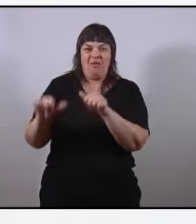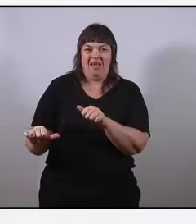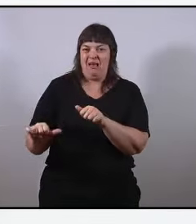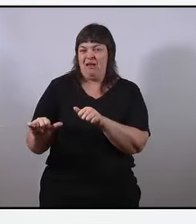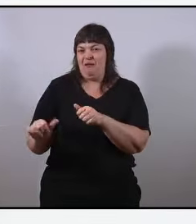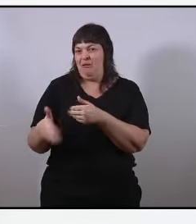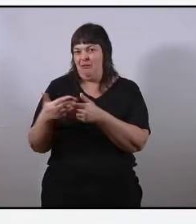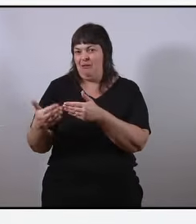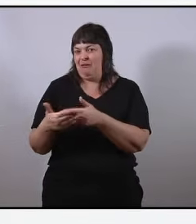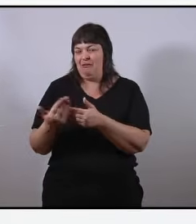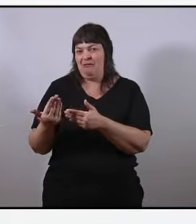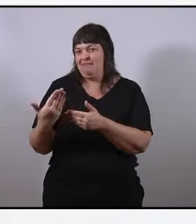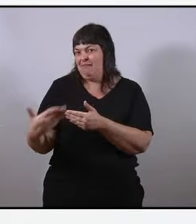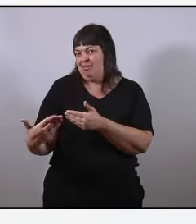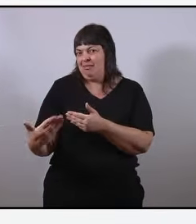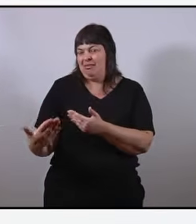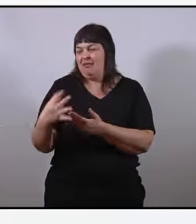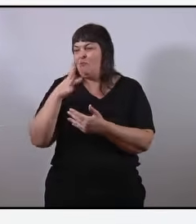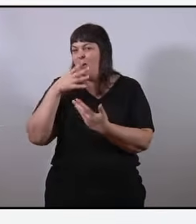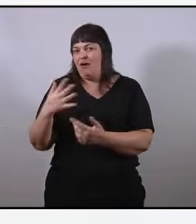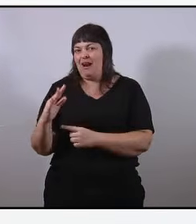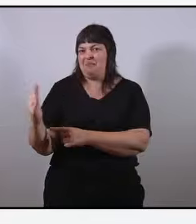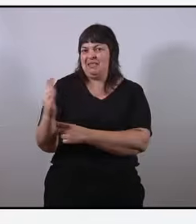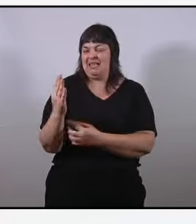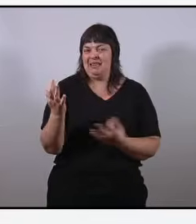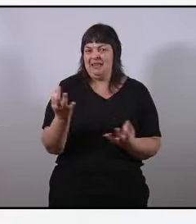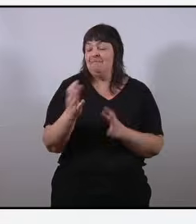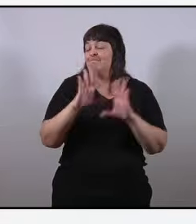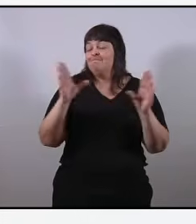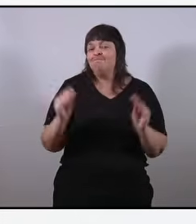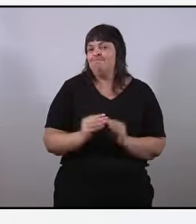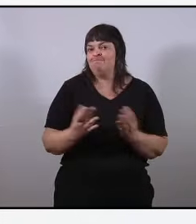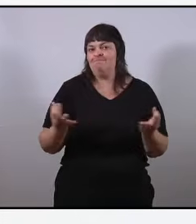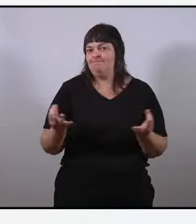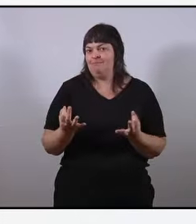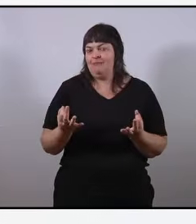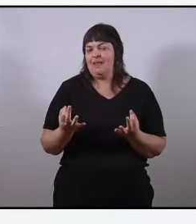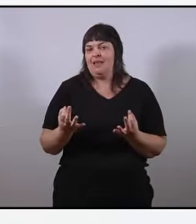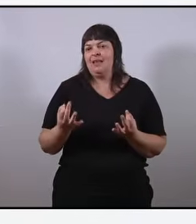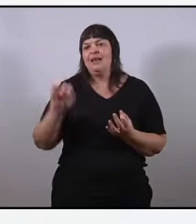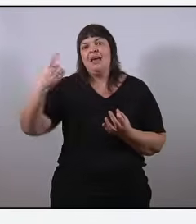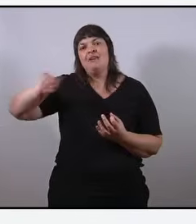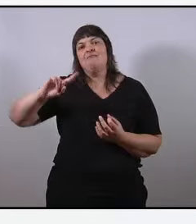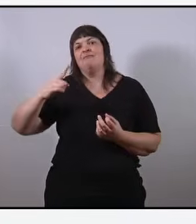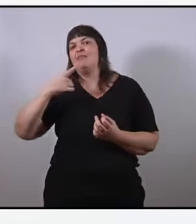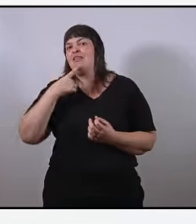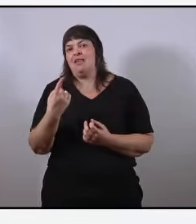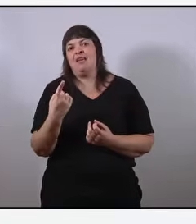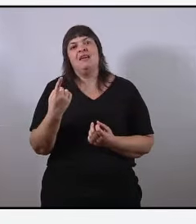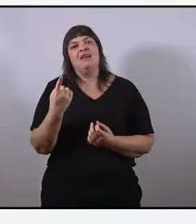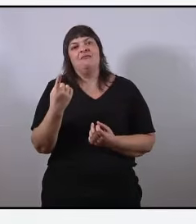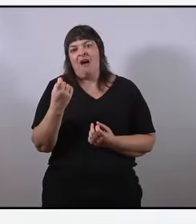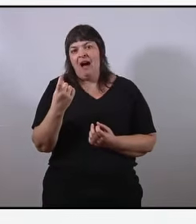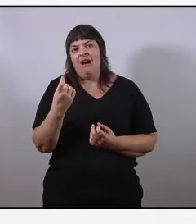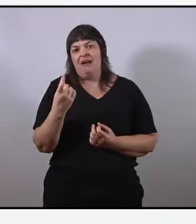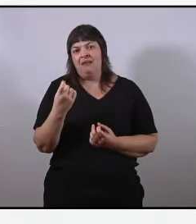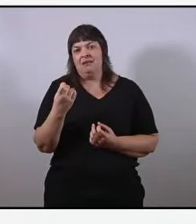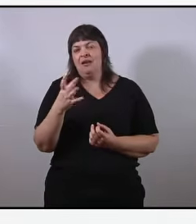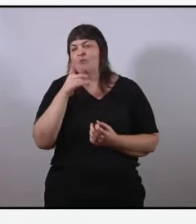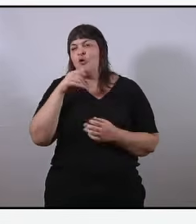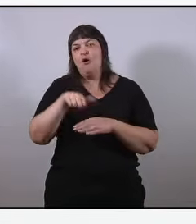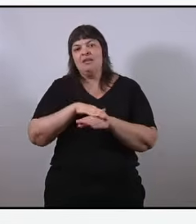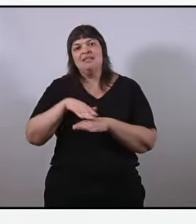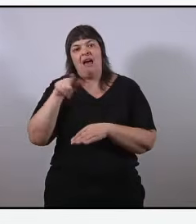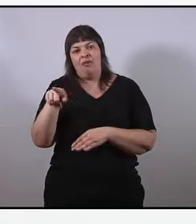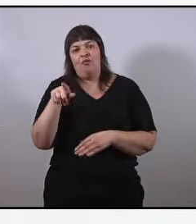lo que representa a día de hoy. En definitiva, queda mucho por decir por parte de quien tiene que decirlo, que es el Estado,